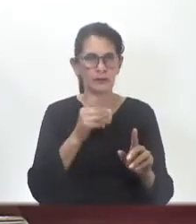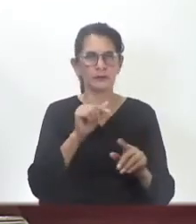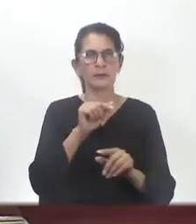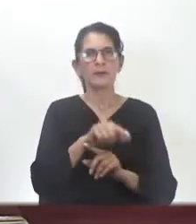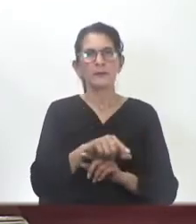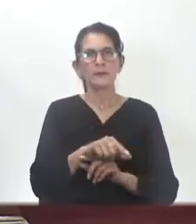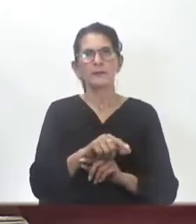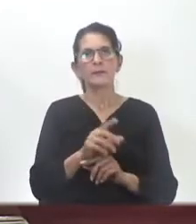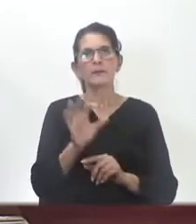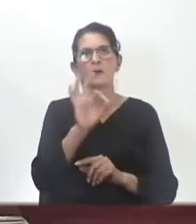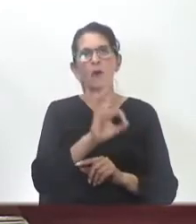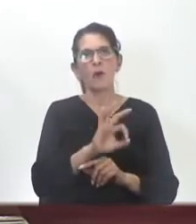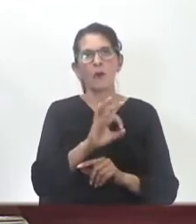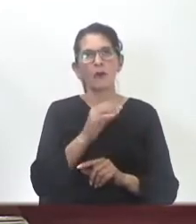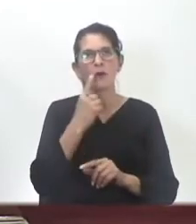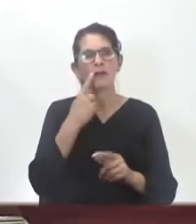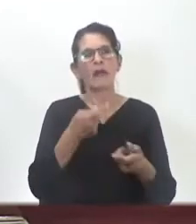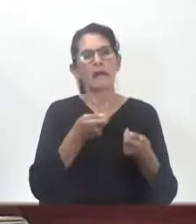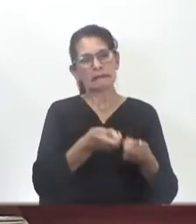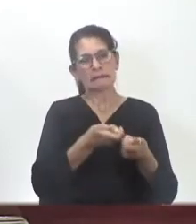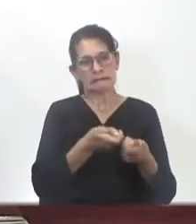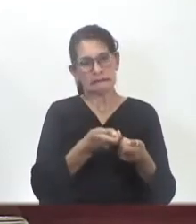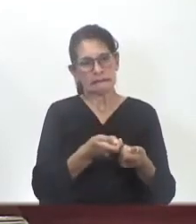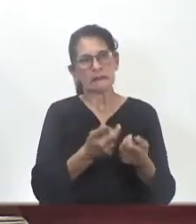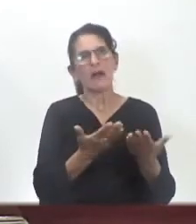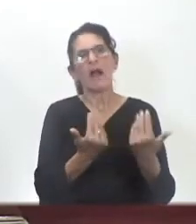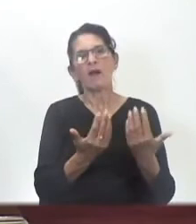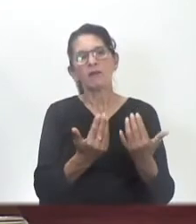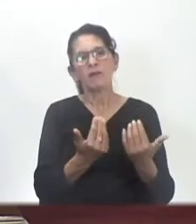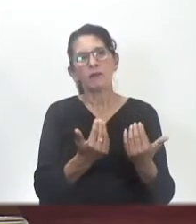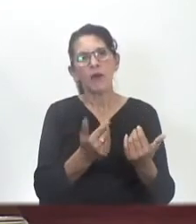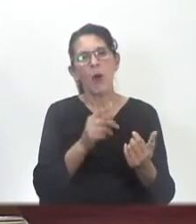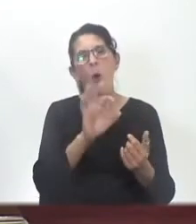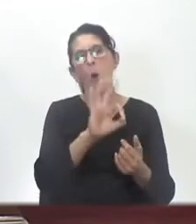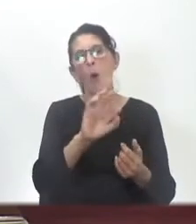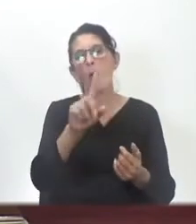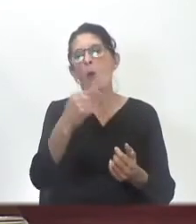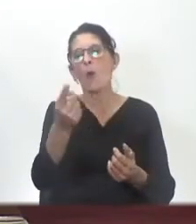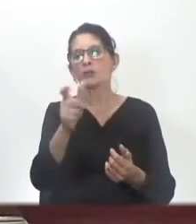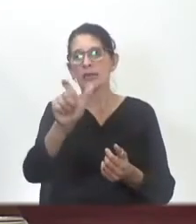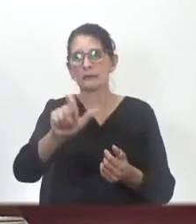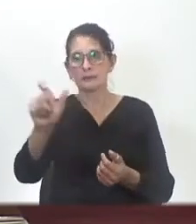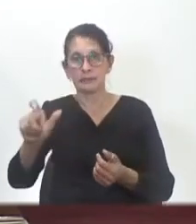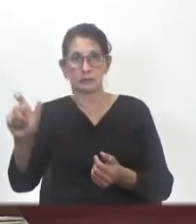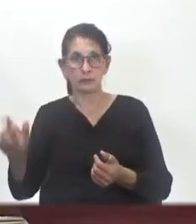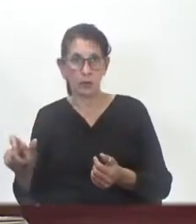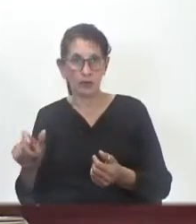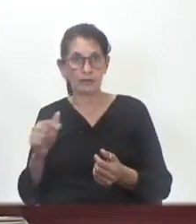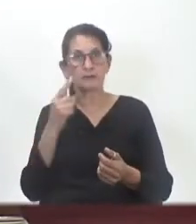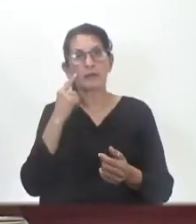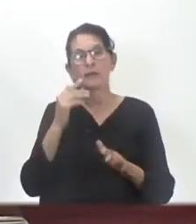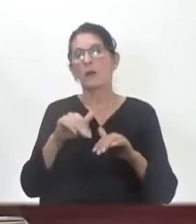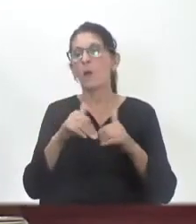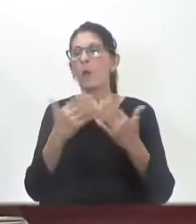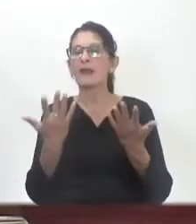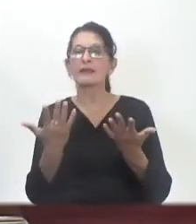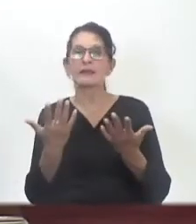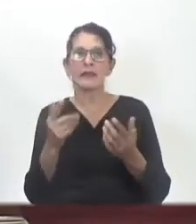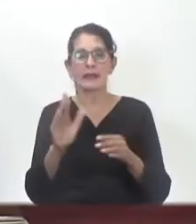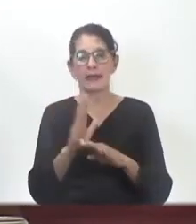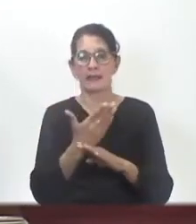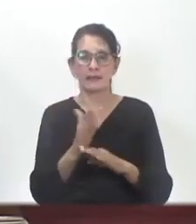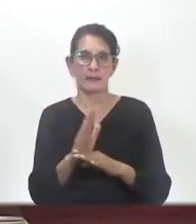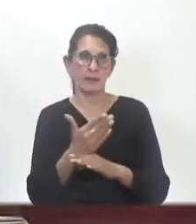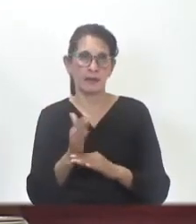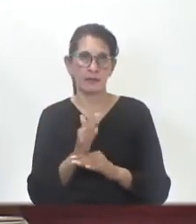de intimidar o ocasionar a esa persona o a otras por cualquier razón basada de cualquier tipo de